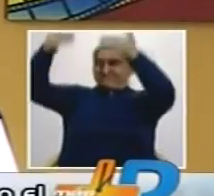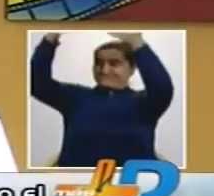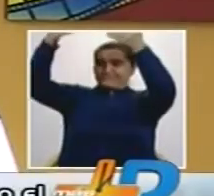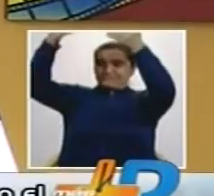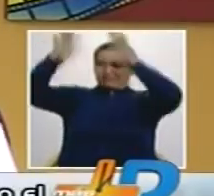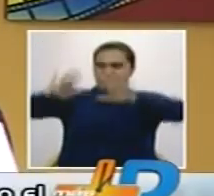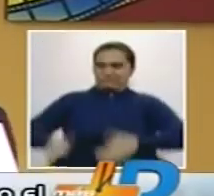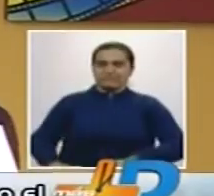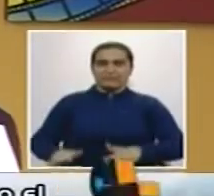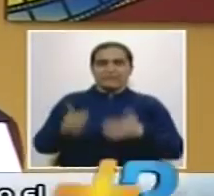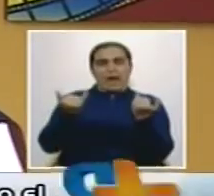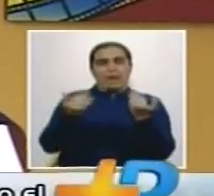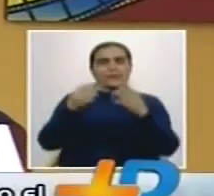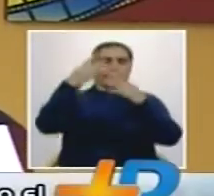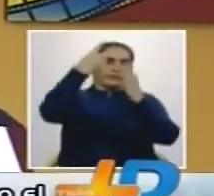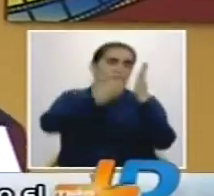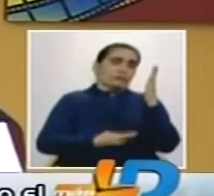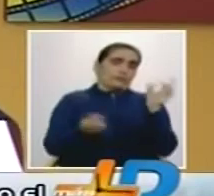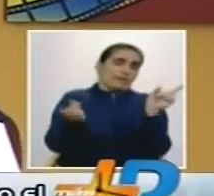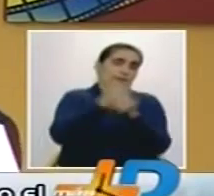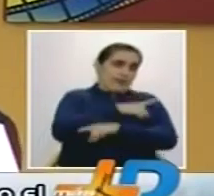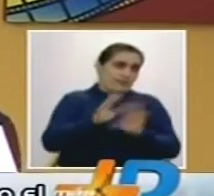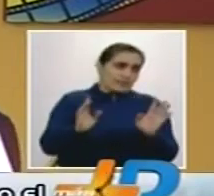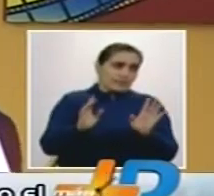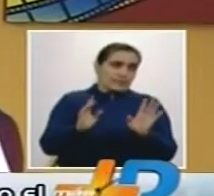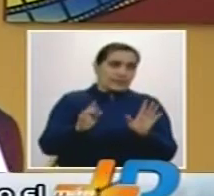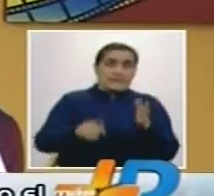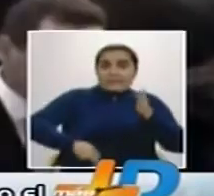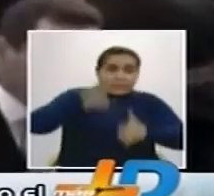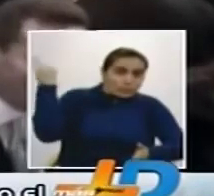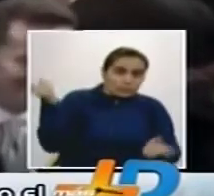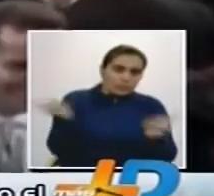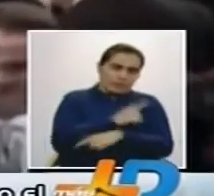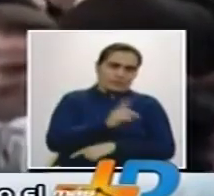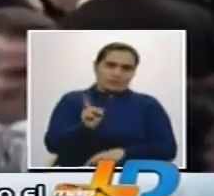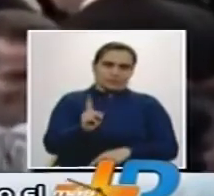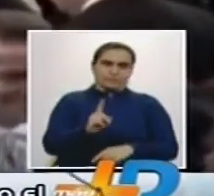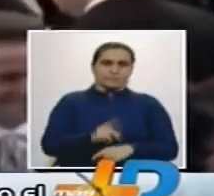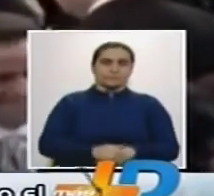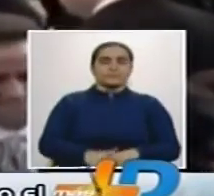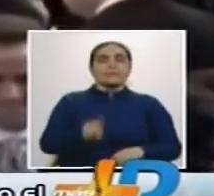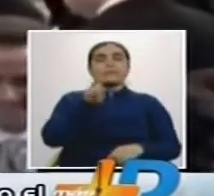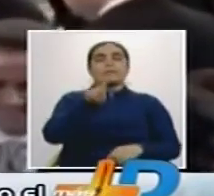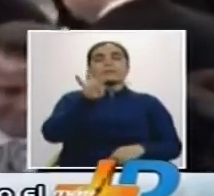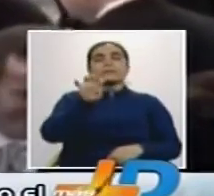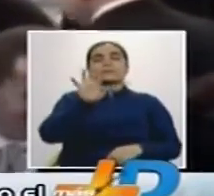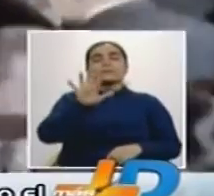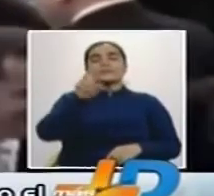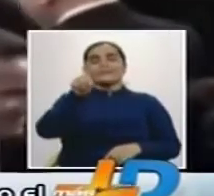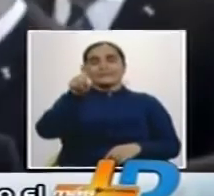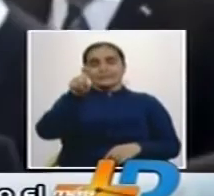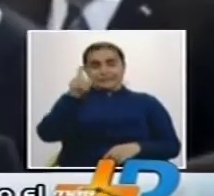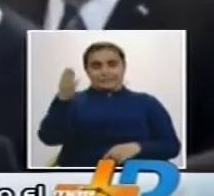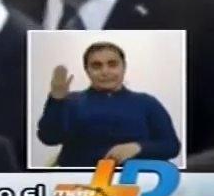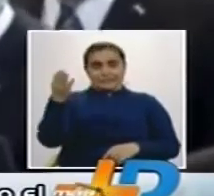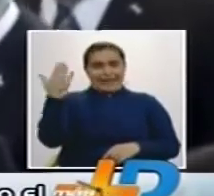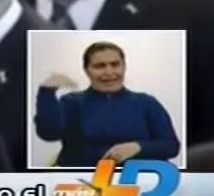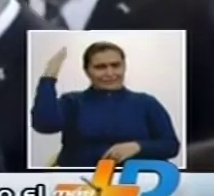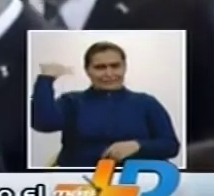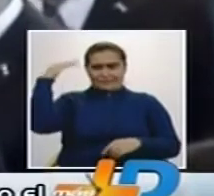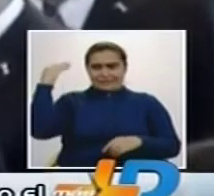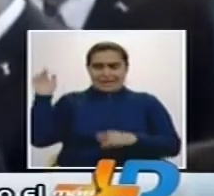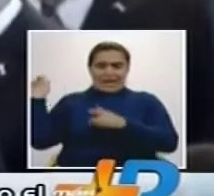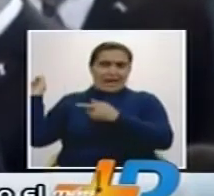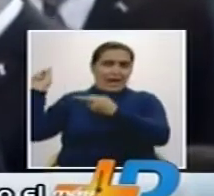historia cambia, aunque no van a cambiar de manera inmediata. Desde 1956 no se da un encuentro diplomático de este tipo entre